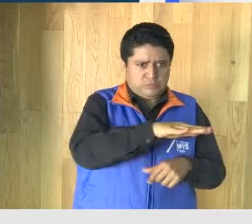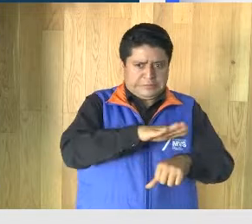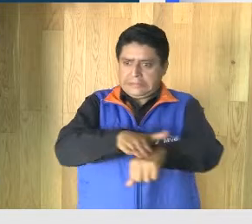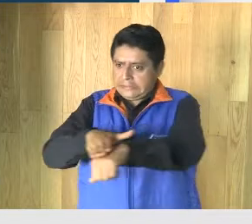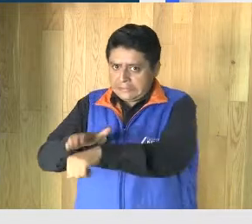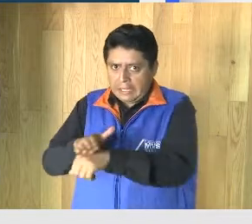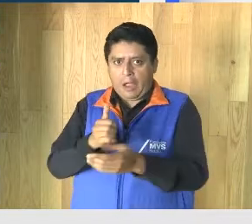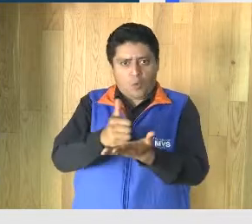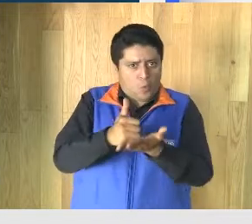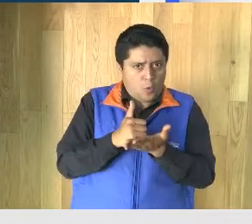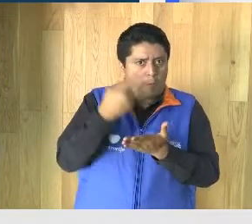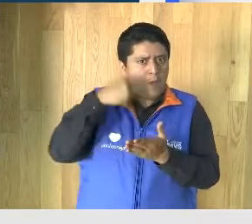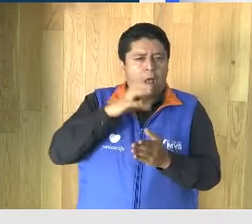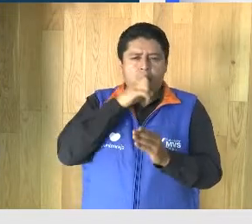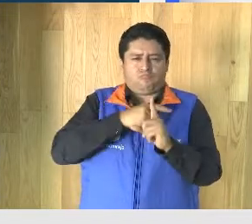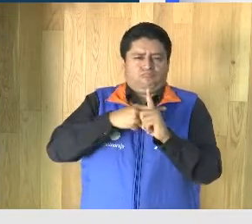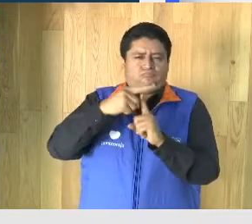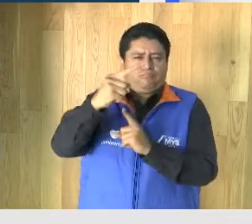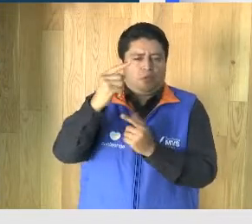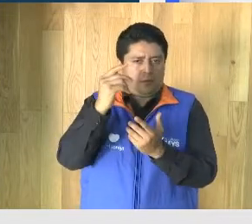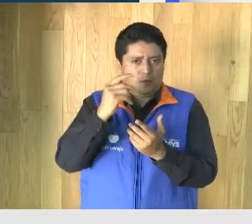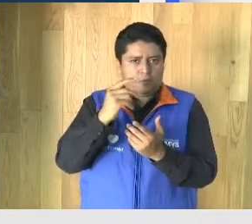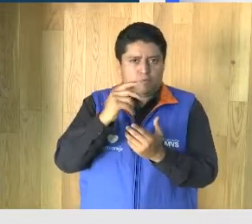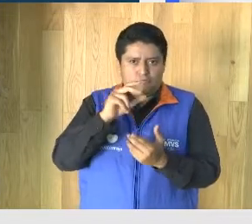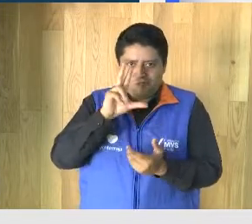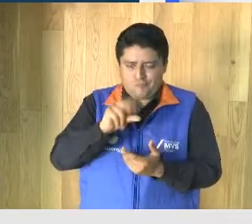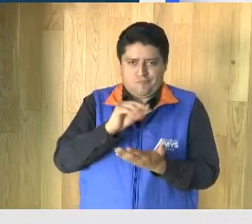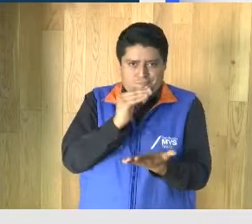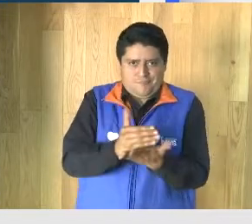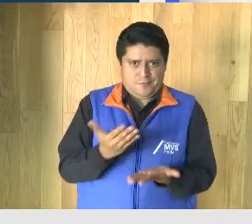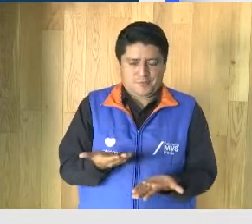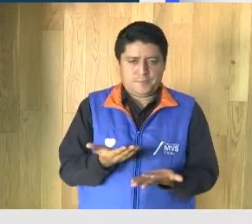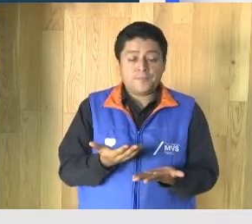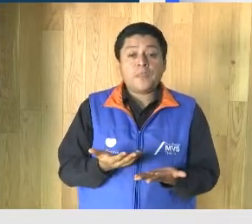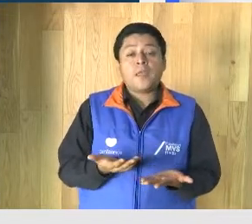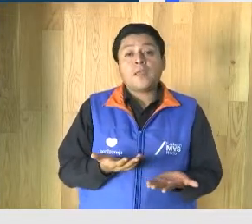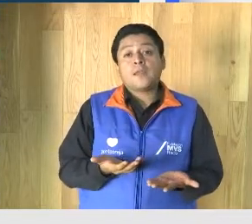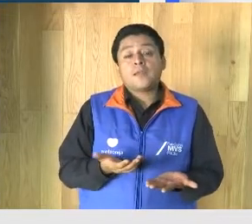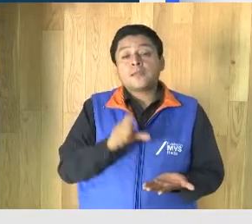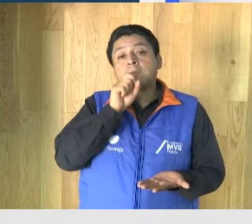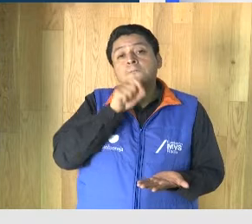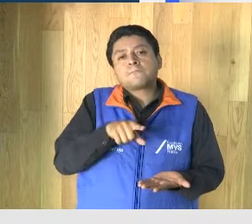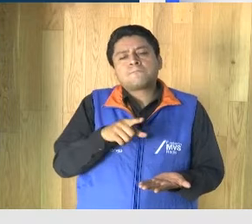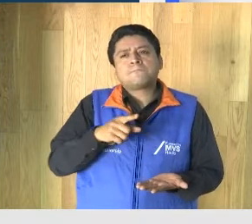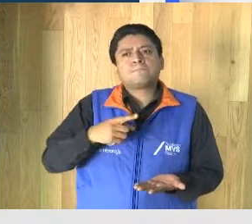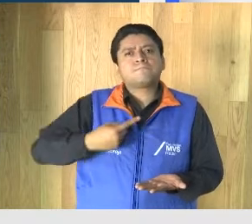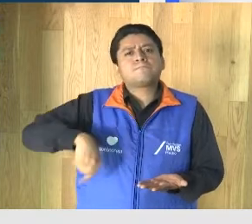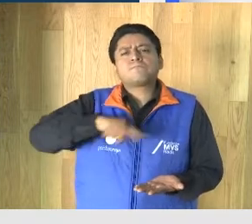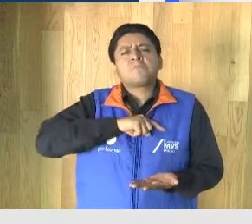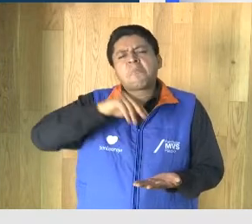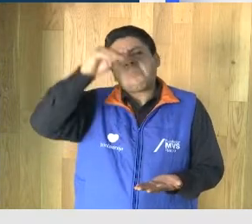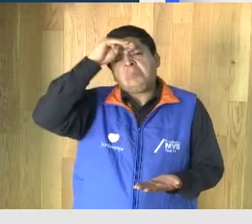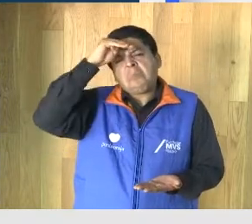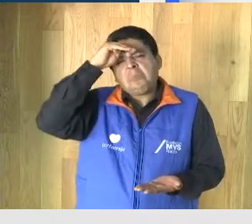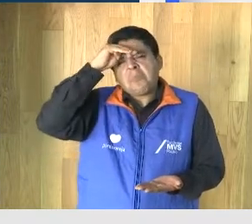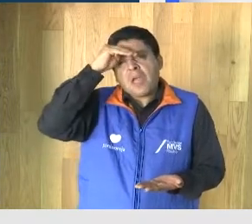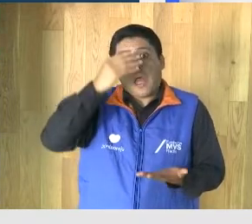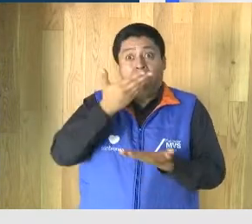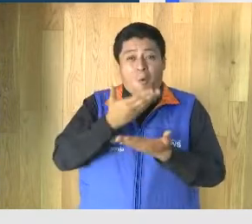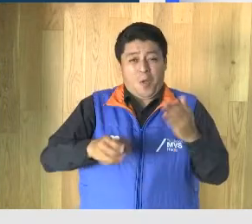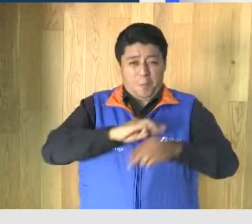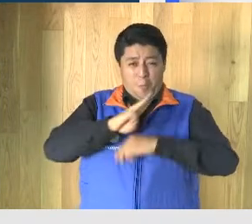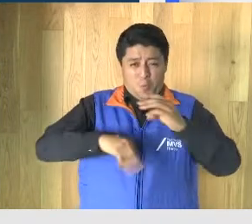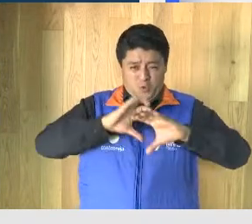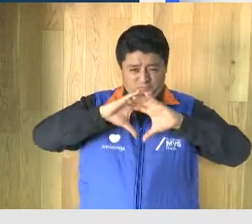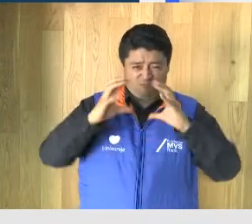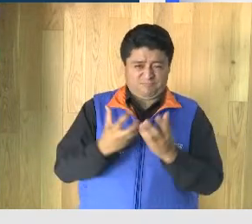verde. Importante también no ver, digamos, los retos ambientales de una manera aislada, sino que para descarbonizar